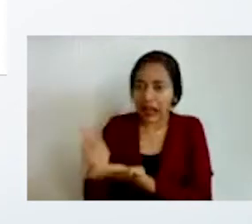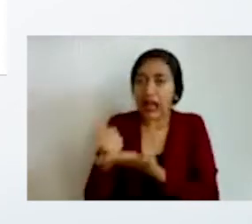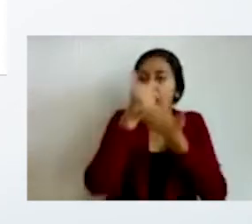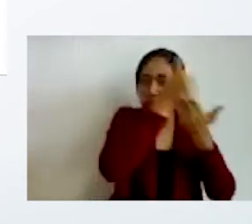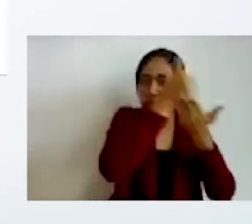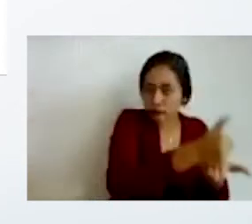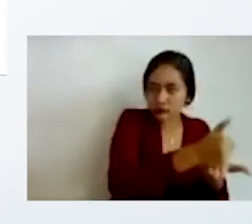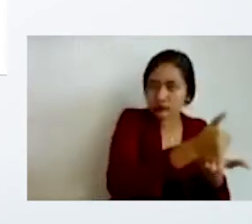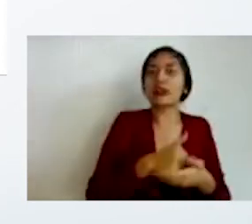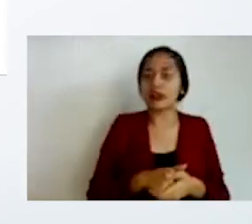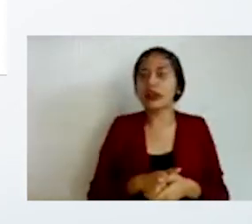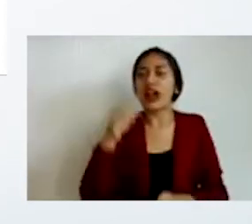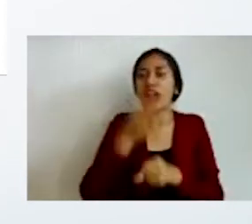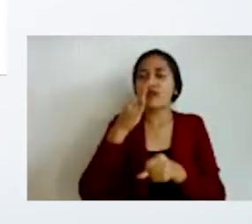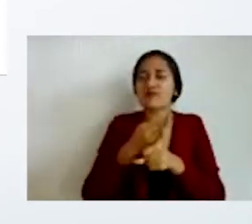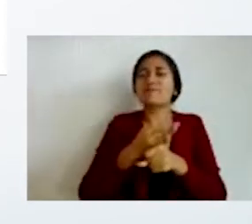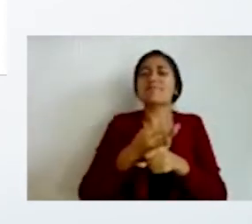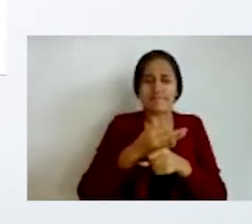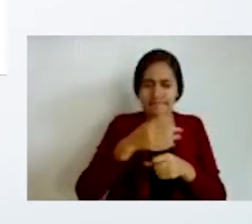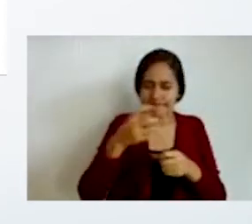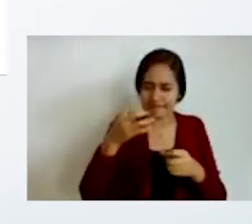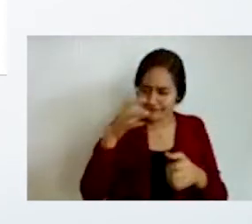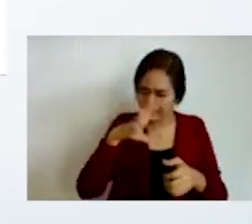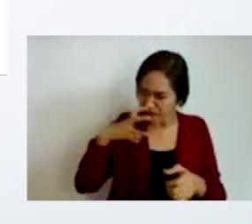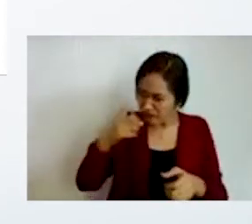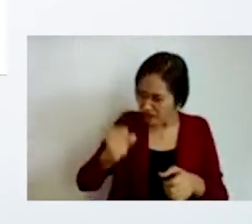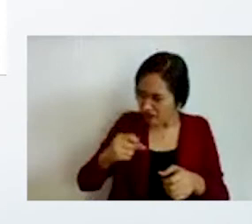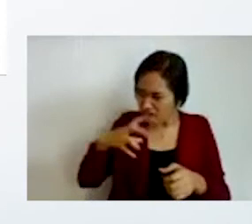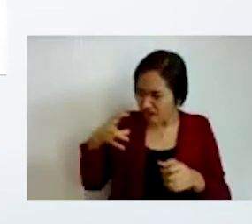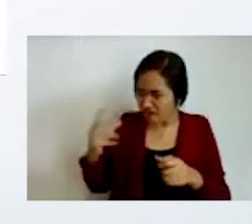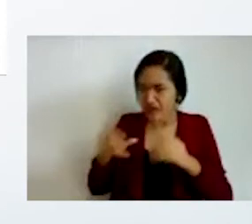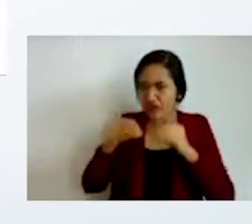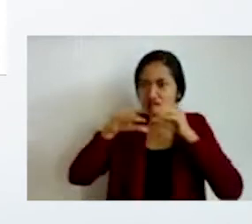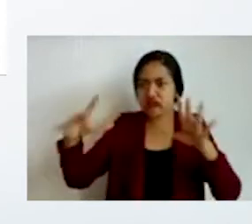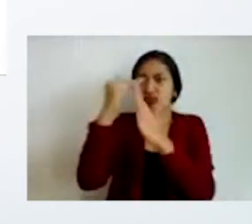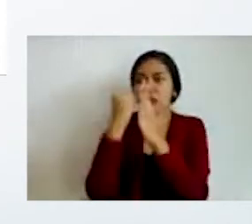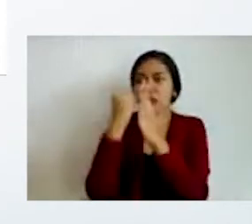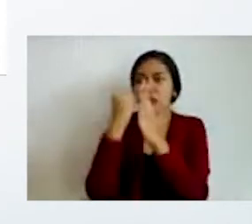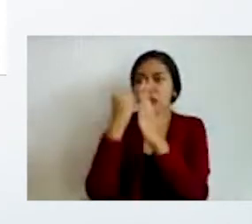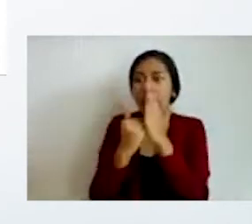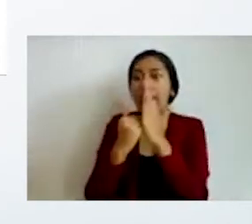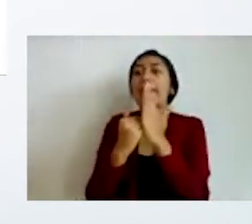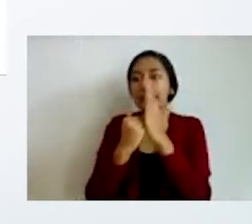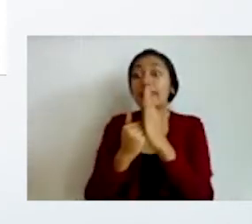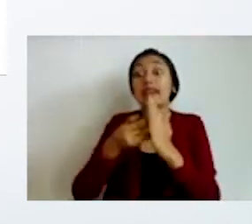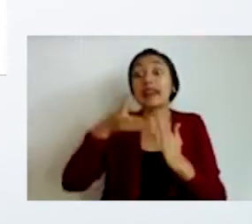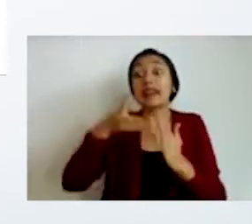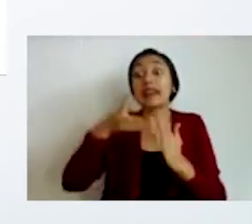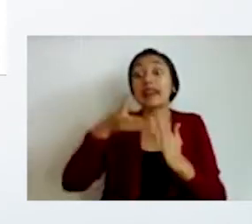como el principal resultado que se podría obtener siempre y cuando tenga éxito